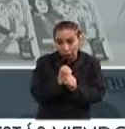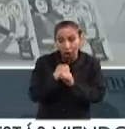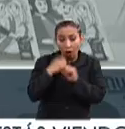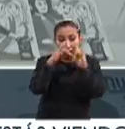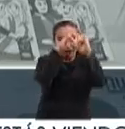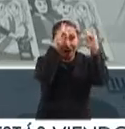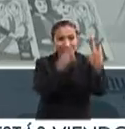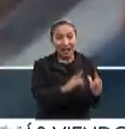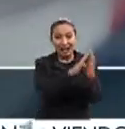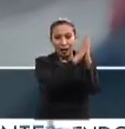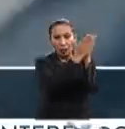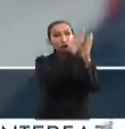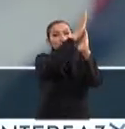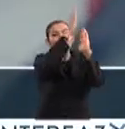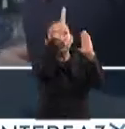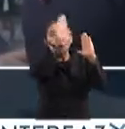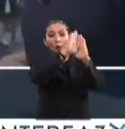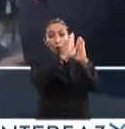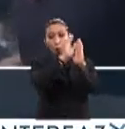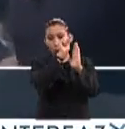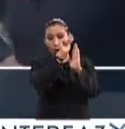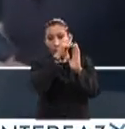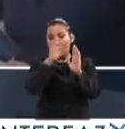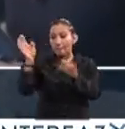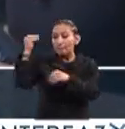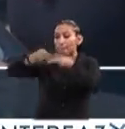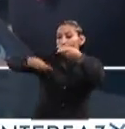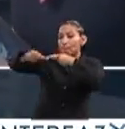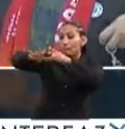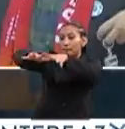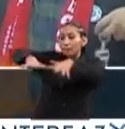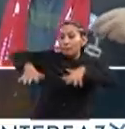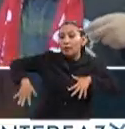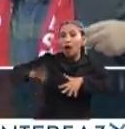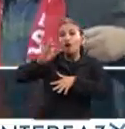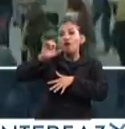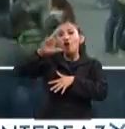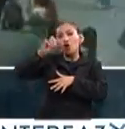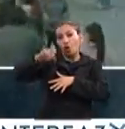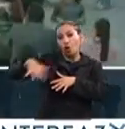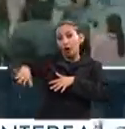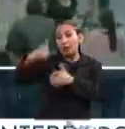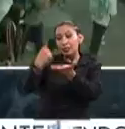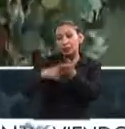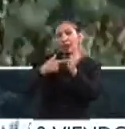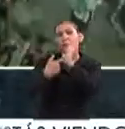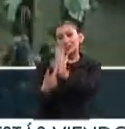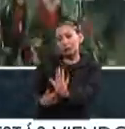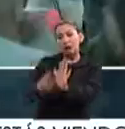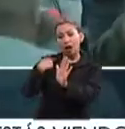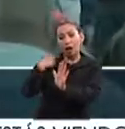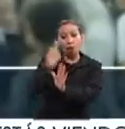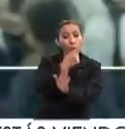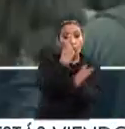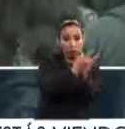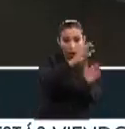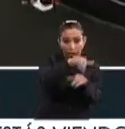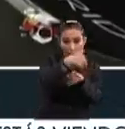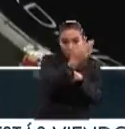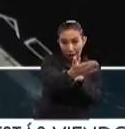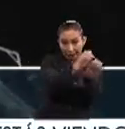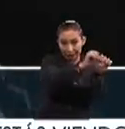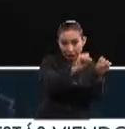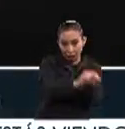stand de libros de la UNAM va a habilitar un foro. Dentro de este foro también vamos a tener presentaciones, no nada más las que vamos a tener en